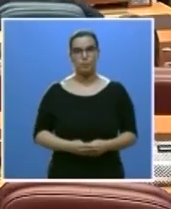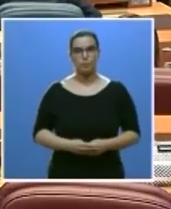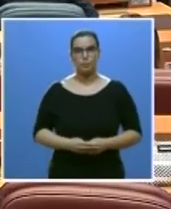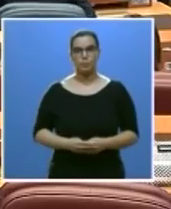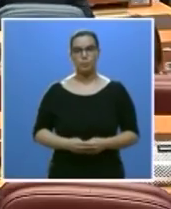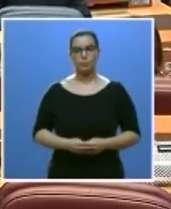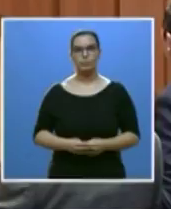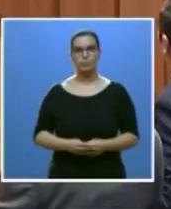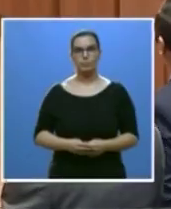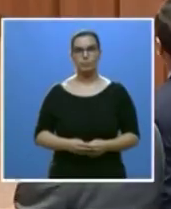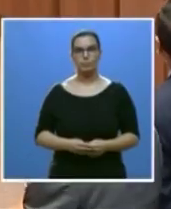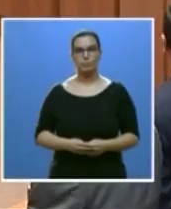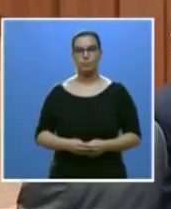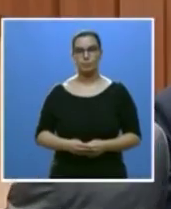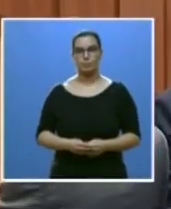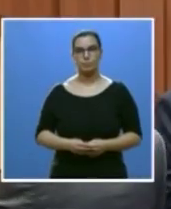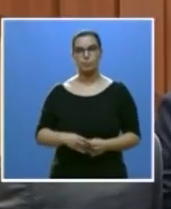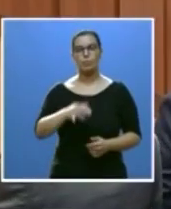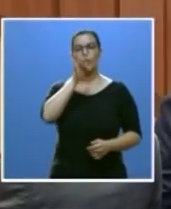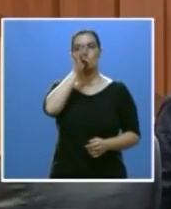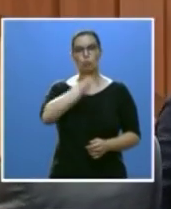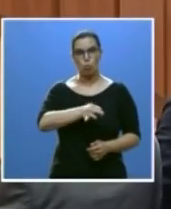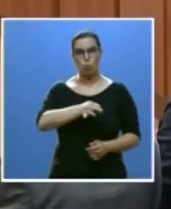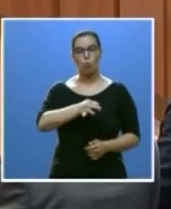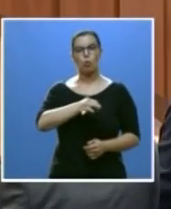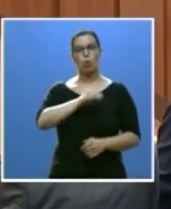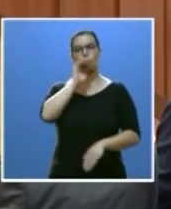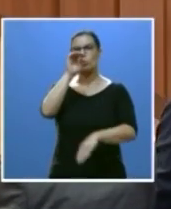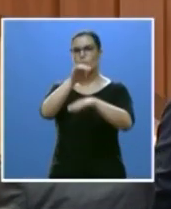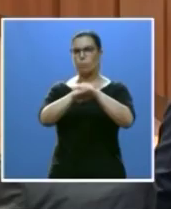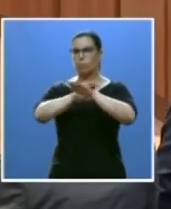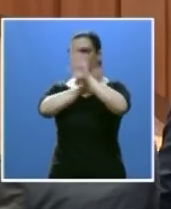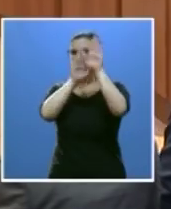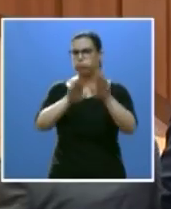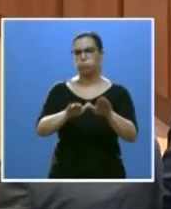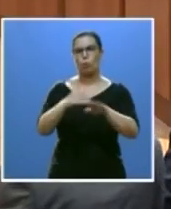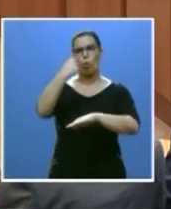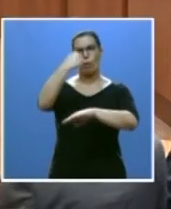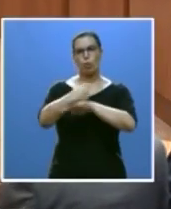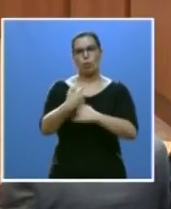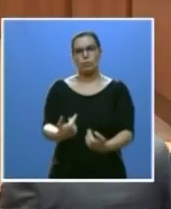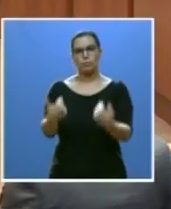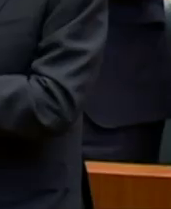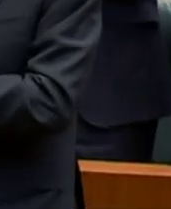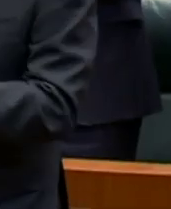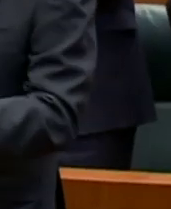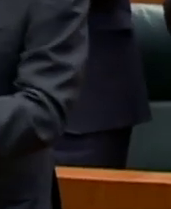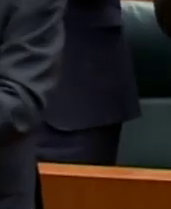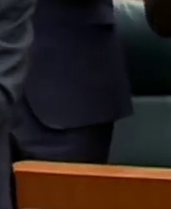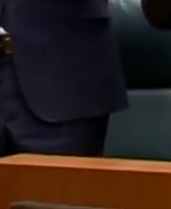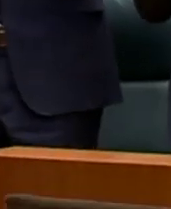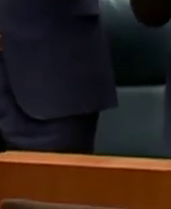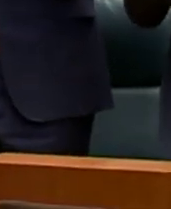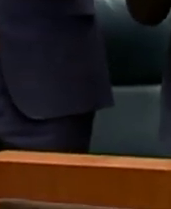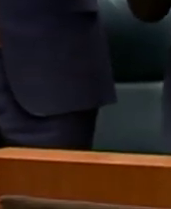Con esta fórmula ya clásica... ...juro cumplir fielmente las obligaciones del cargo... ...Alfonso Fernández Mañueco se ha convertido en el séptimo